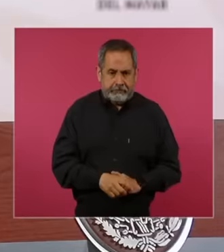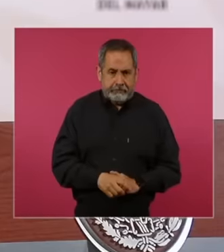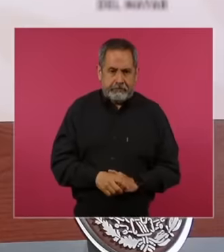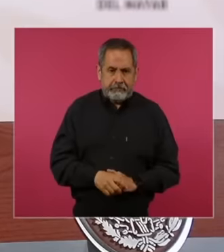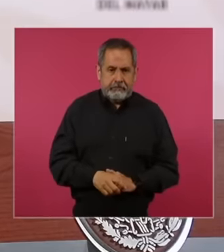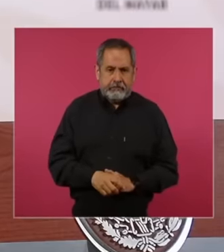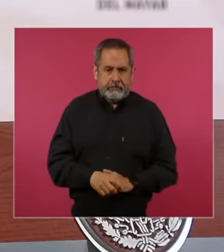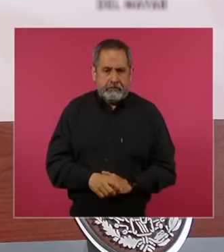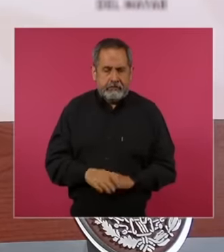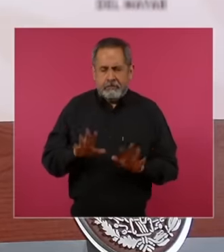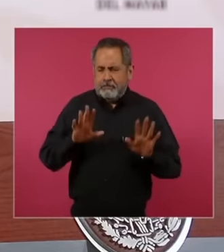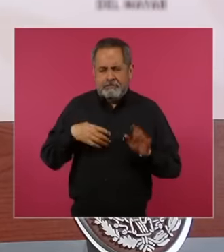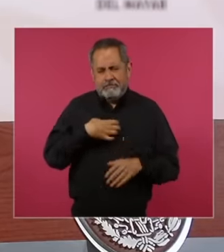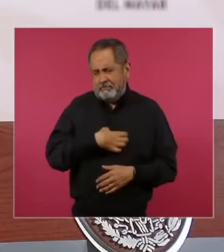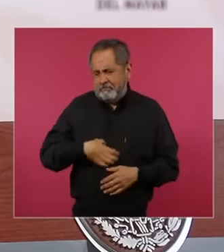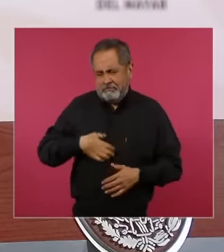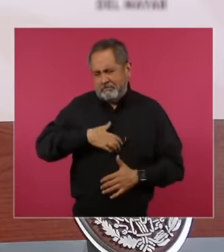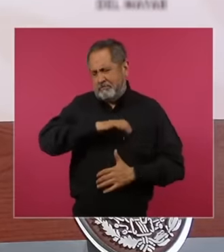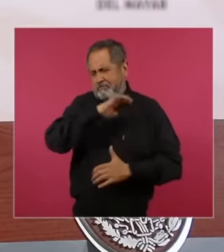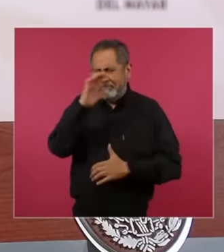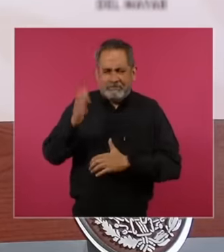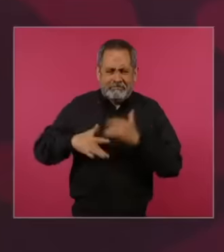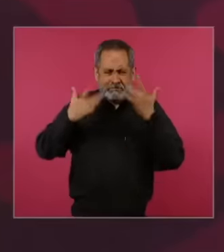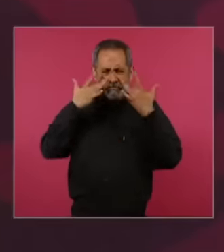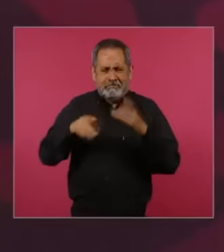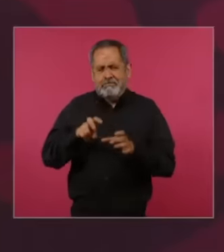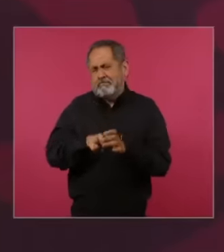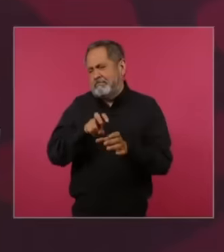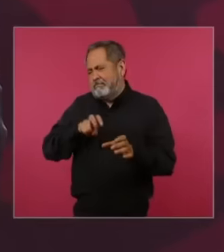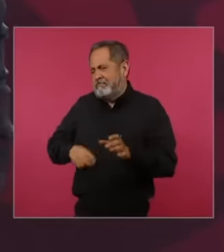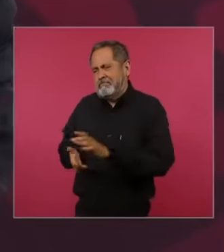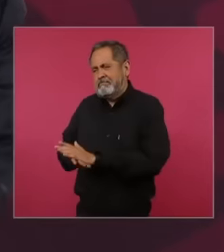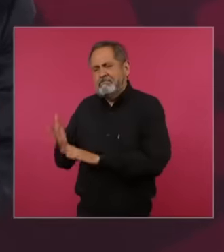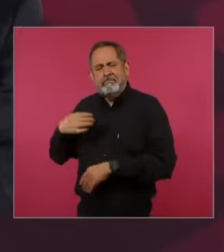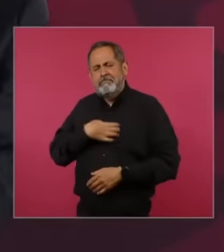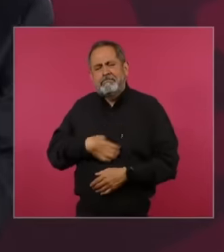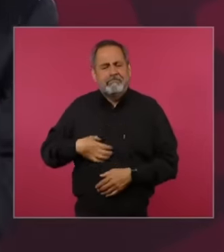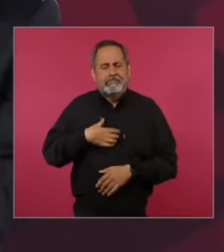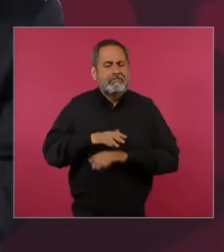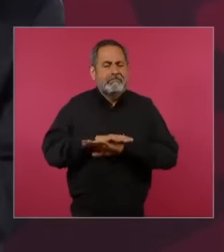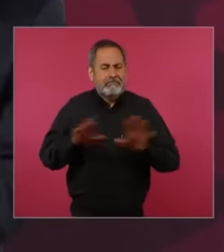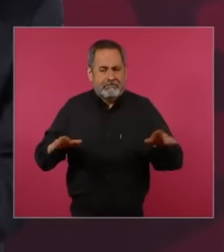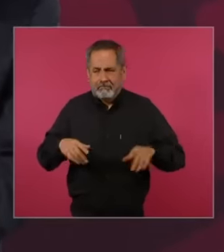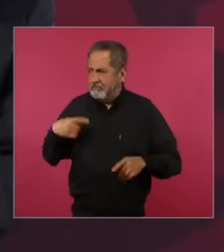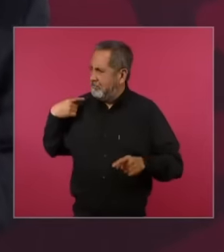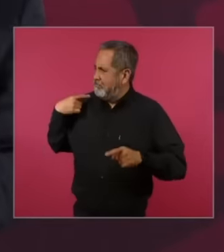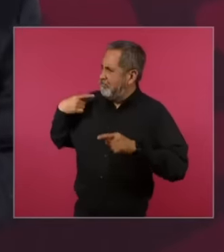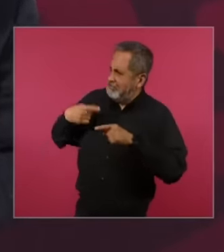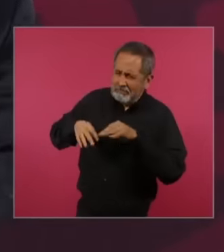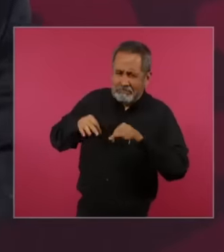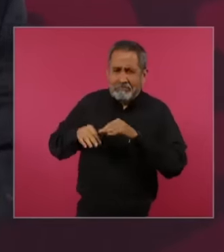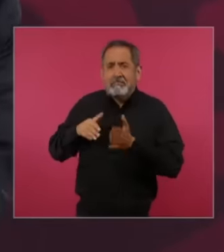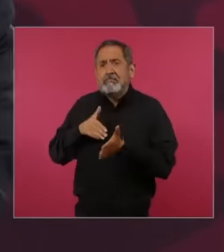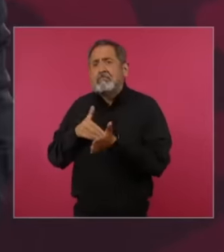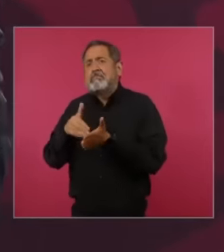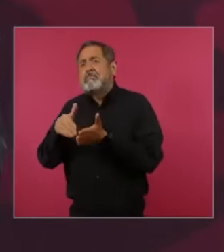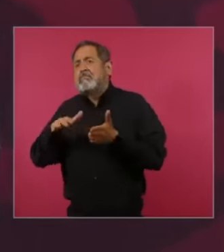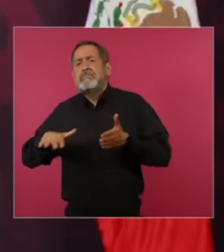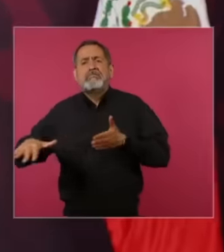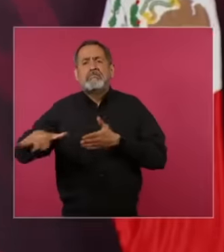Yo me voy contento después de lo que hicimos millones de